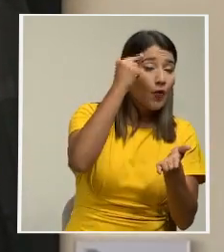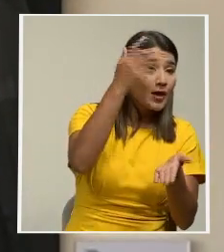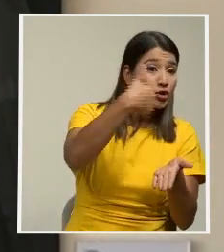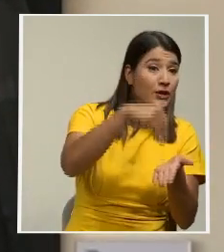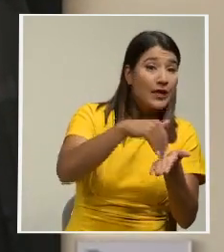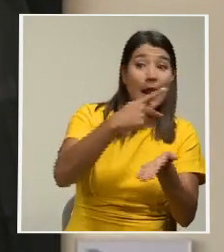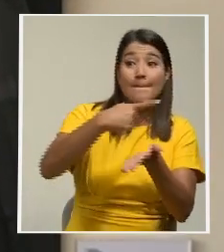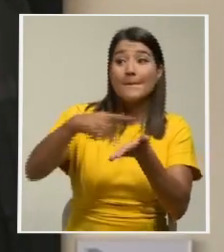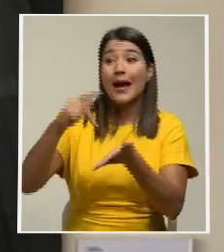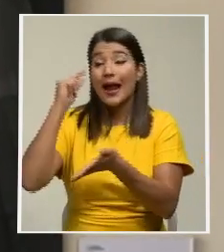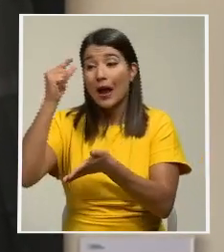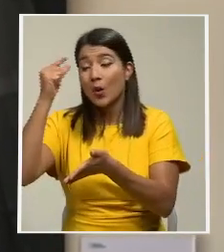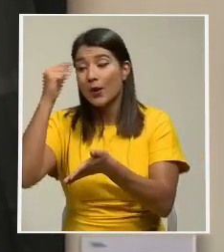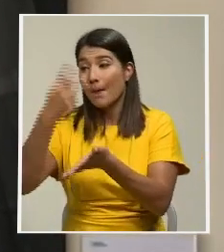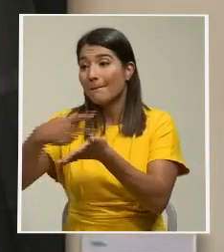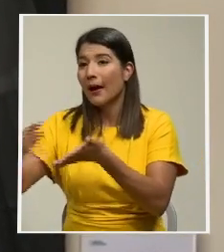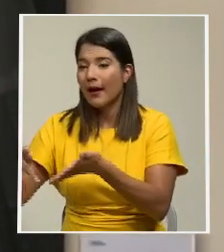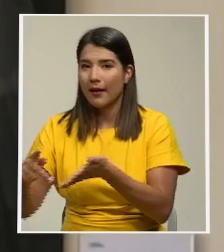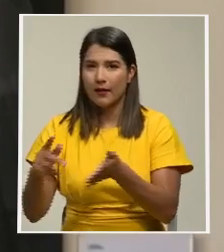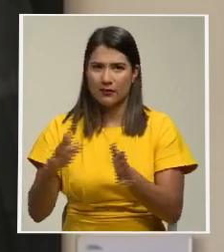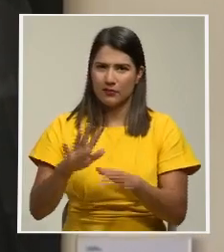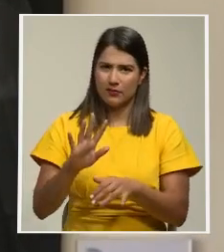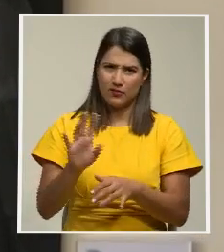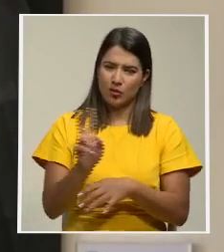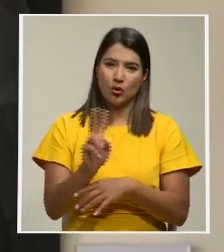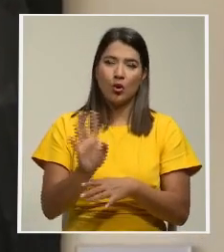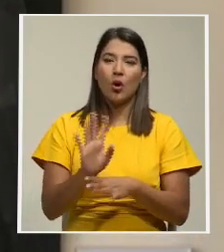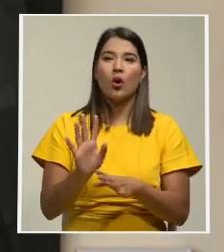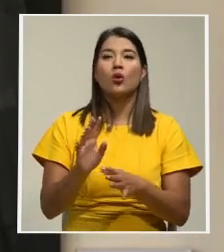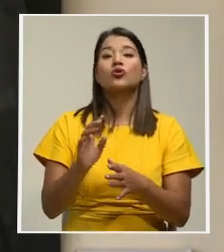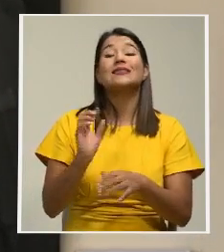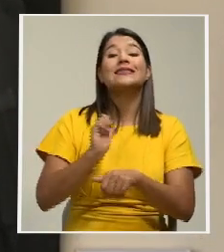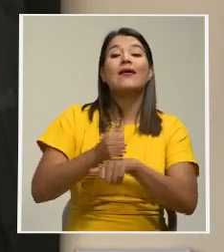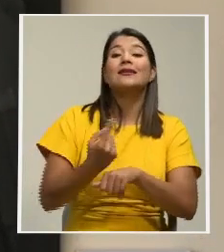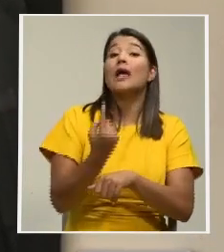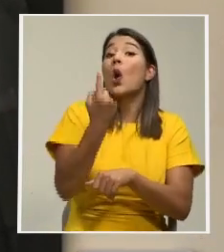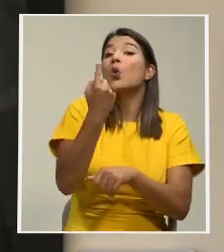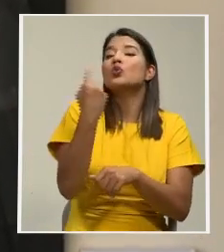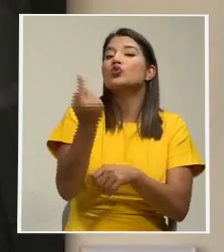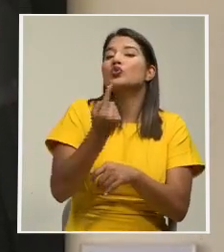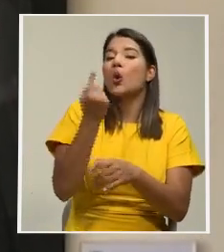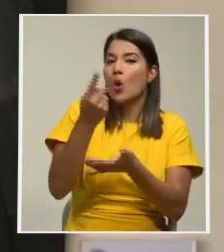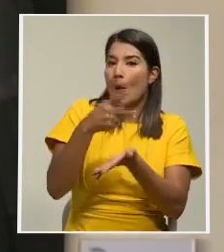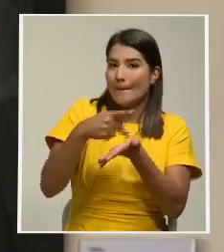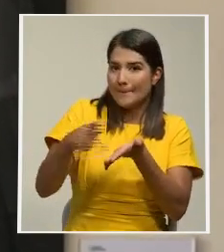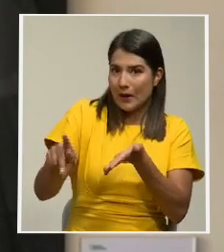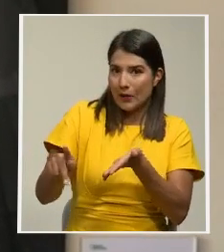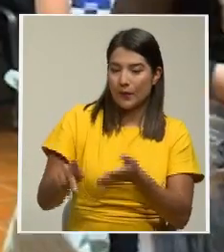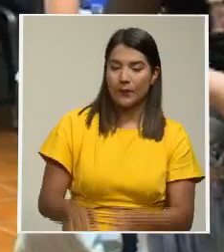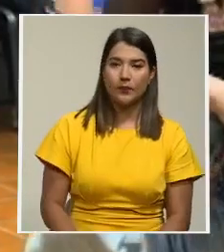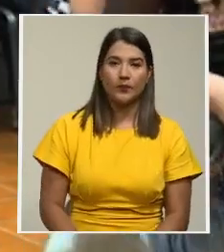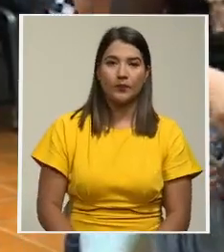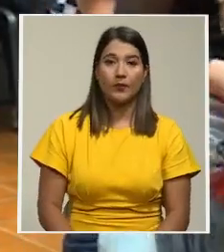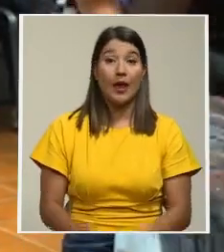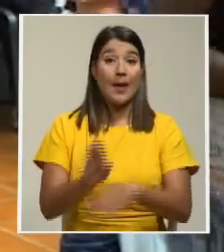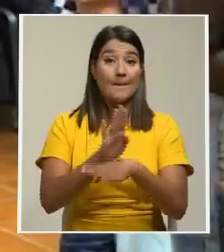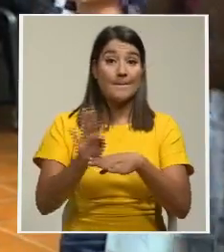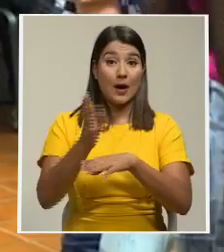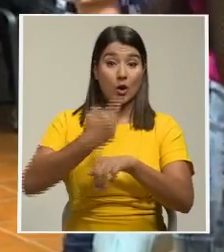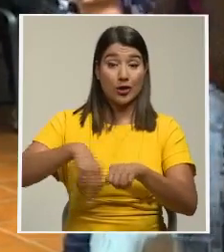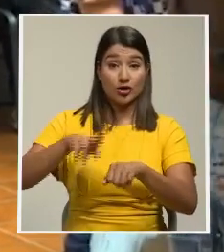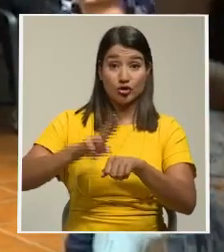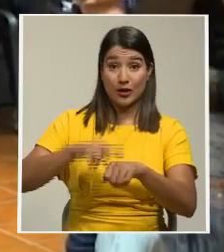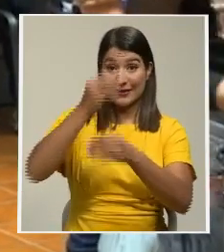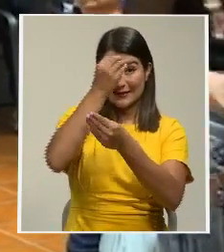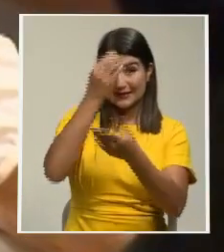incluso le representaría el doble de lo que se está pretendiendo recaudar con ese proyecto de ley. El Banco Nacional informó